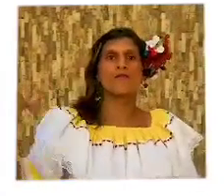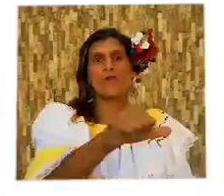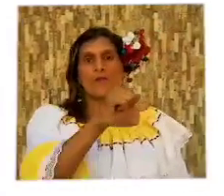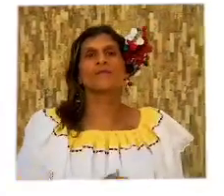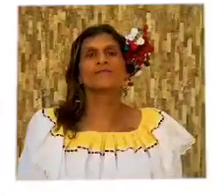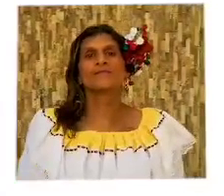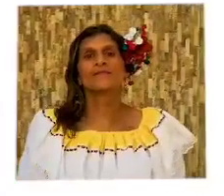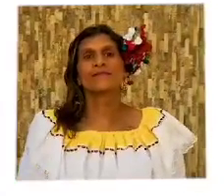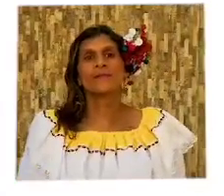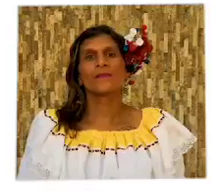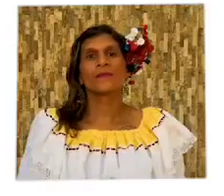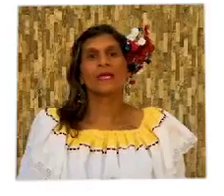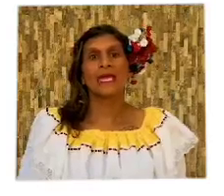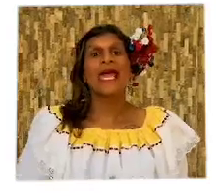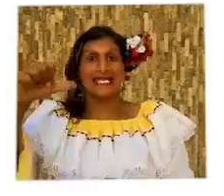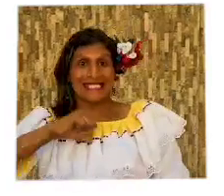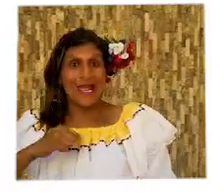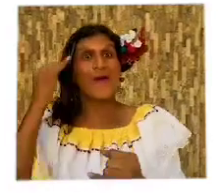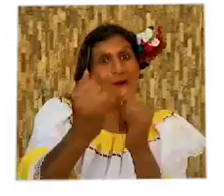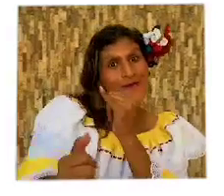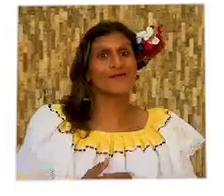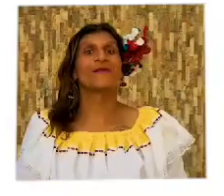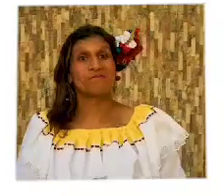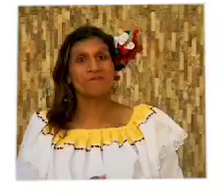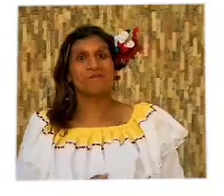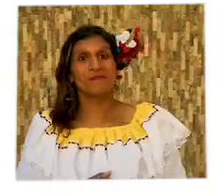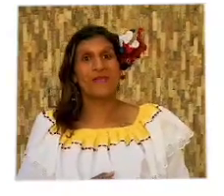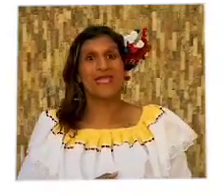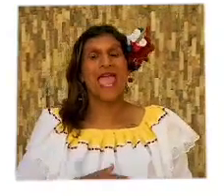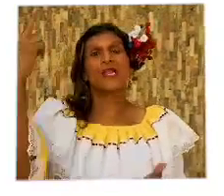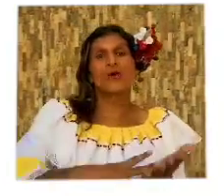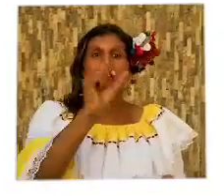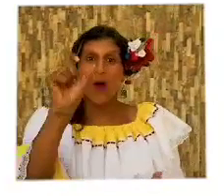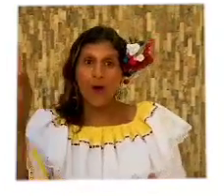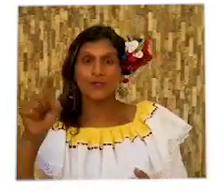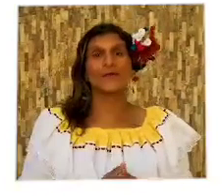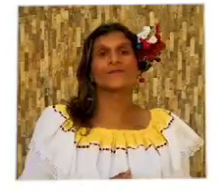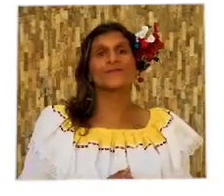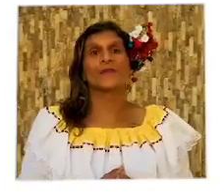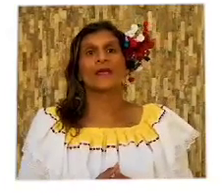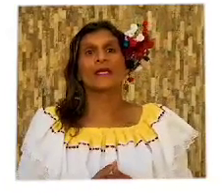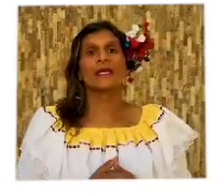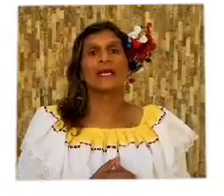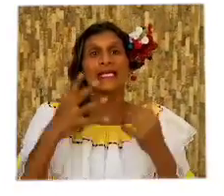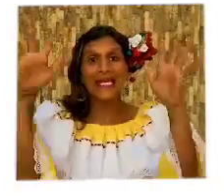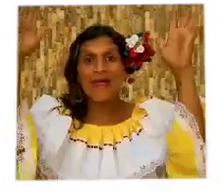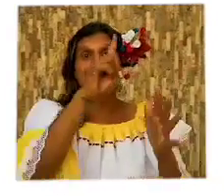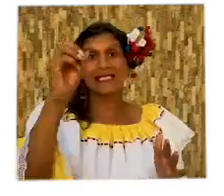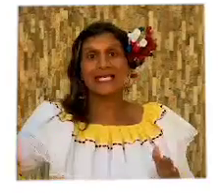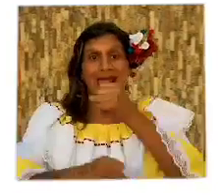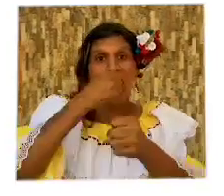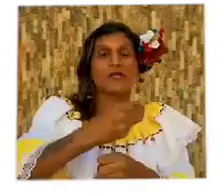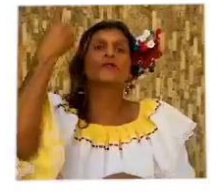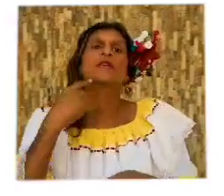género y el empoderamiento de la mujer. ¡Qué orgullo me da contarles esto! Ya saben pues, 8 de